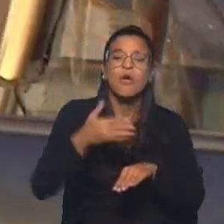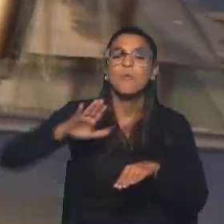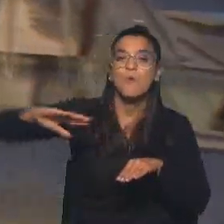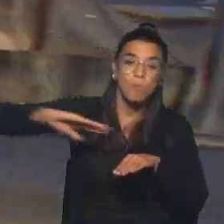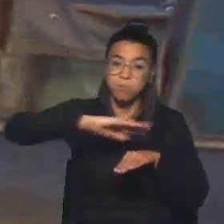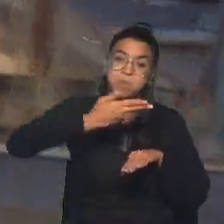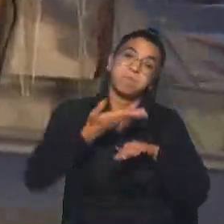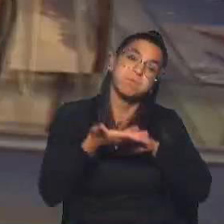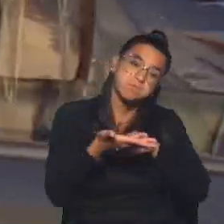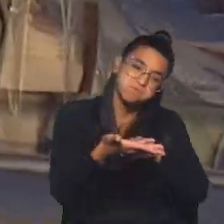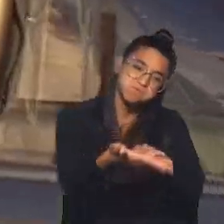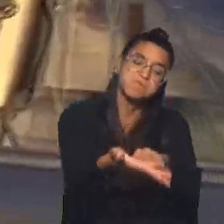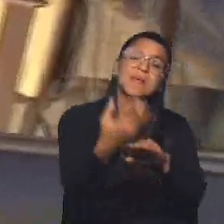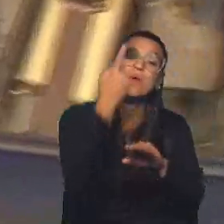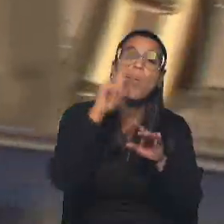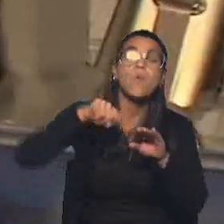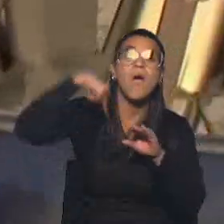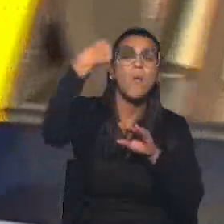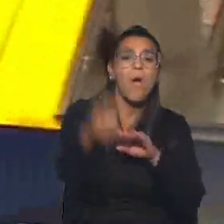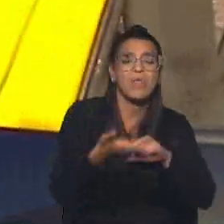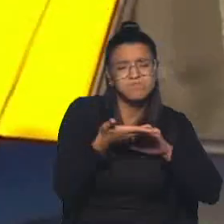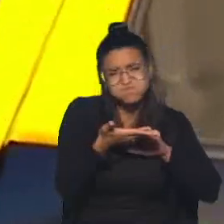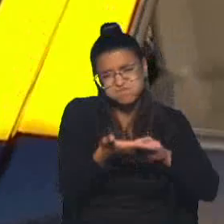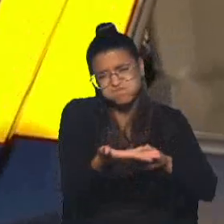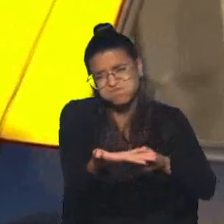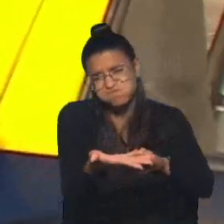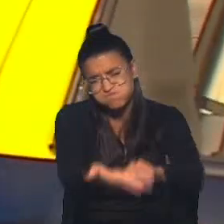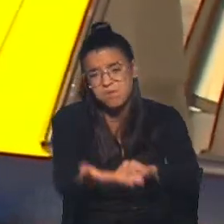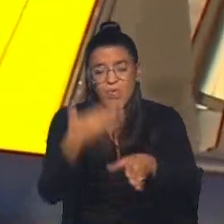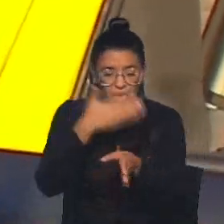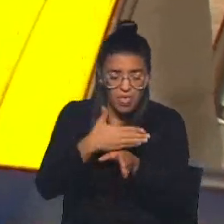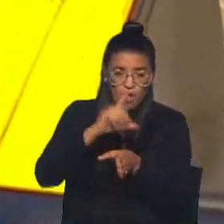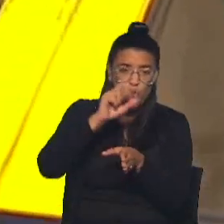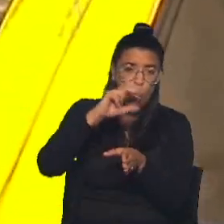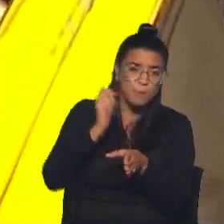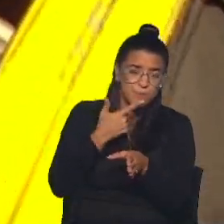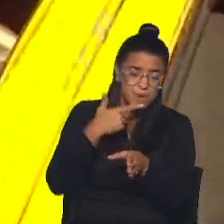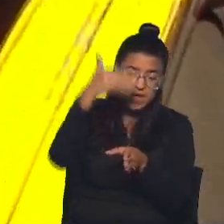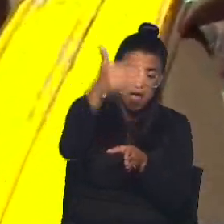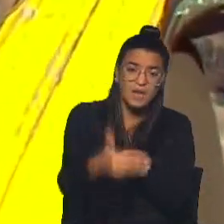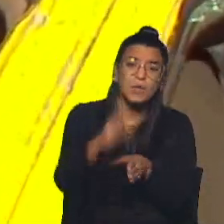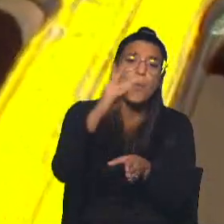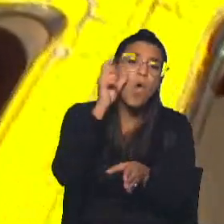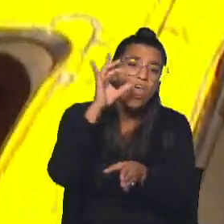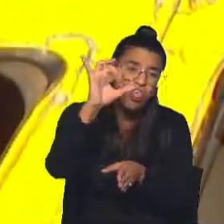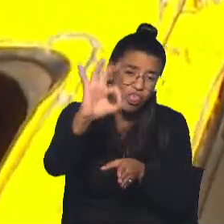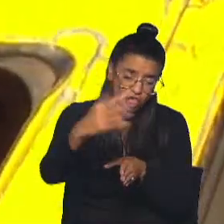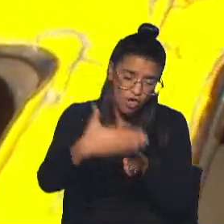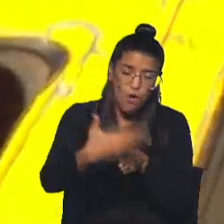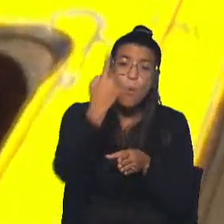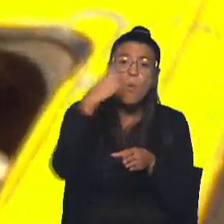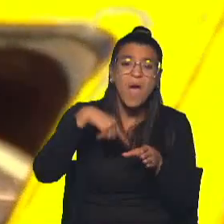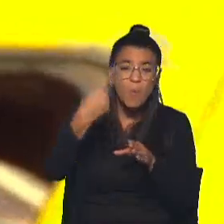trasladándose 100 metros es decir toda la cuadra de colombres a sunguard y but it's a san juan y boedo